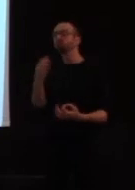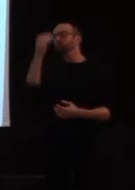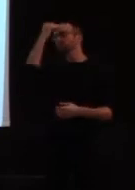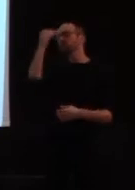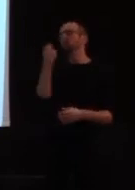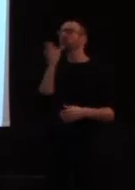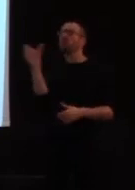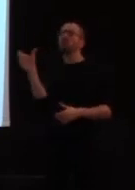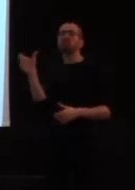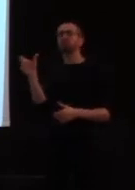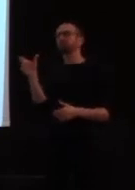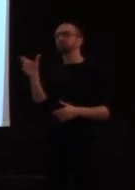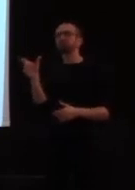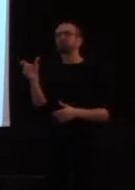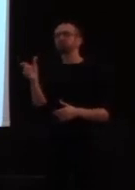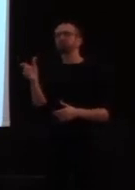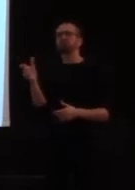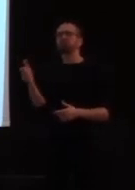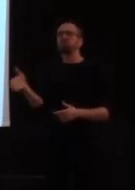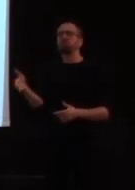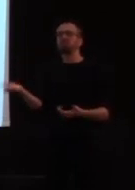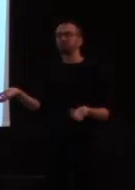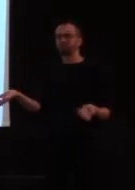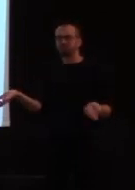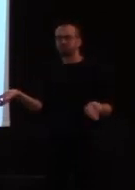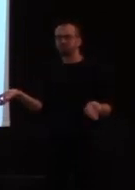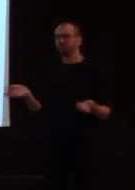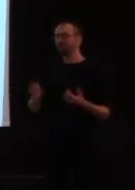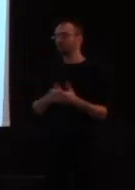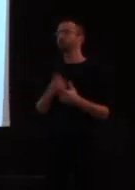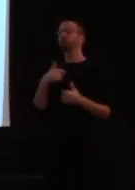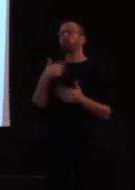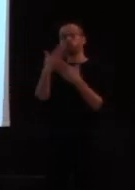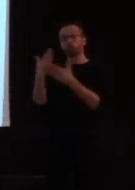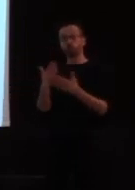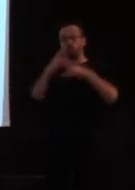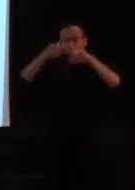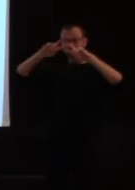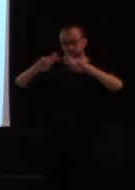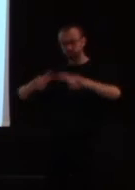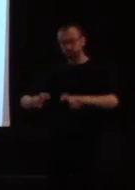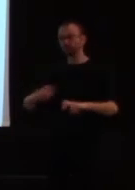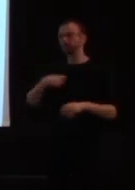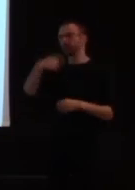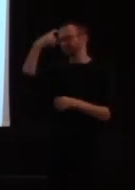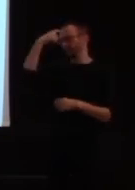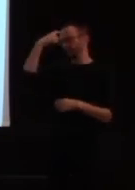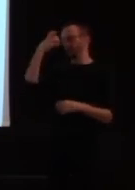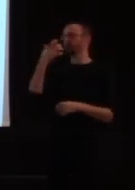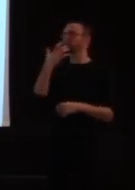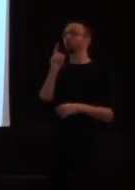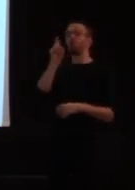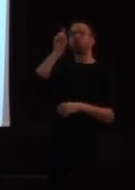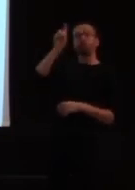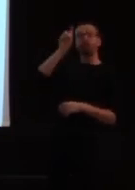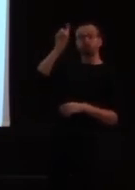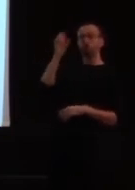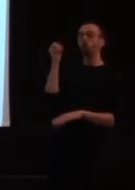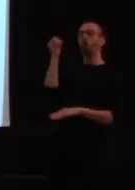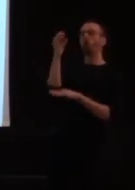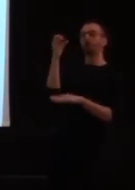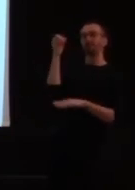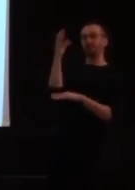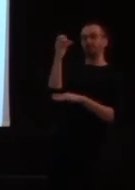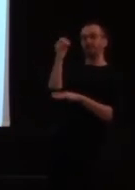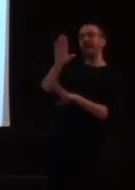si no estuvieran. Explico, por ejemplo, nosotros hicimos un estudio para ver cómo, de la conferencia que impartía un profesor, con qué